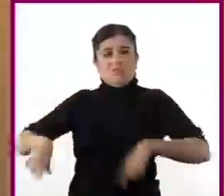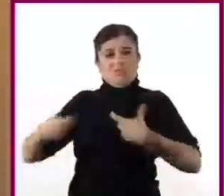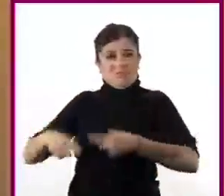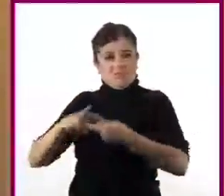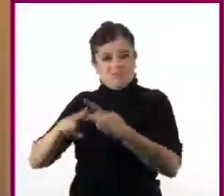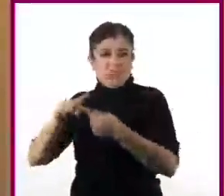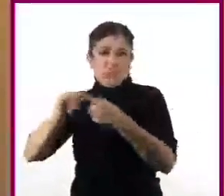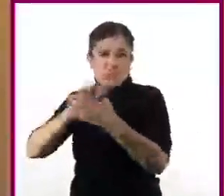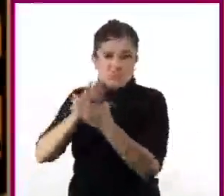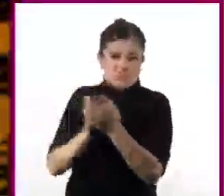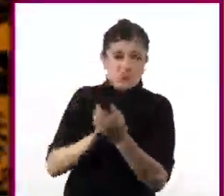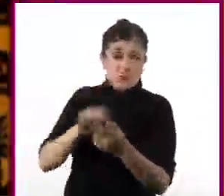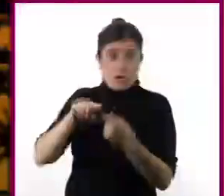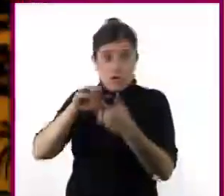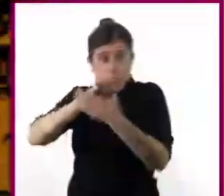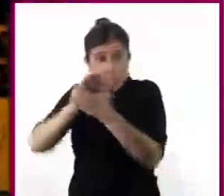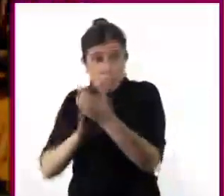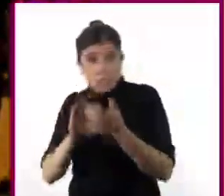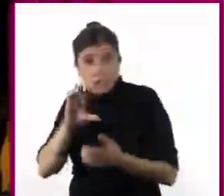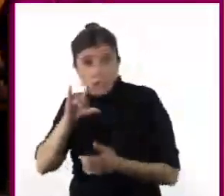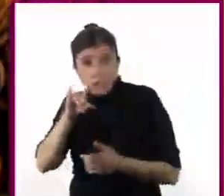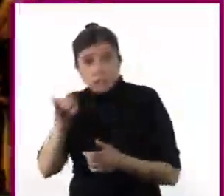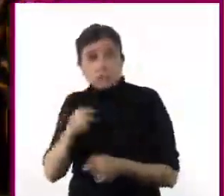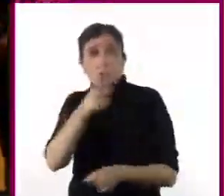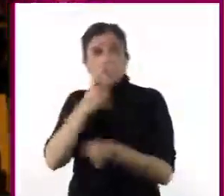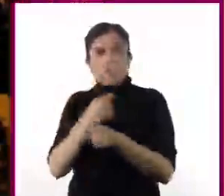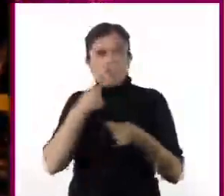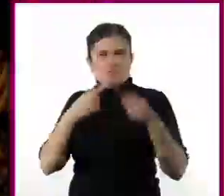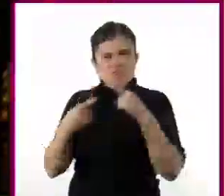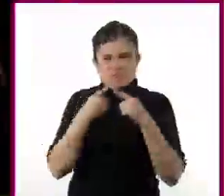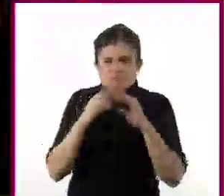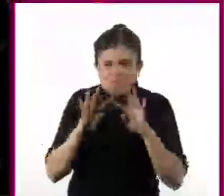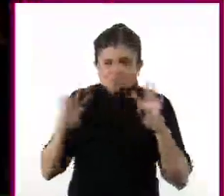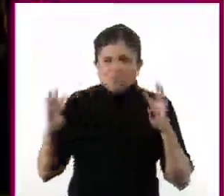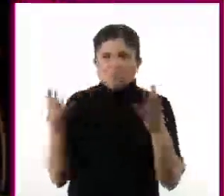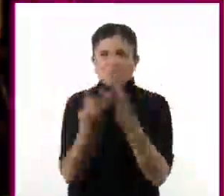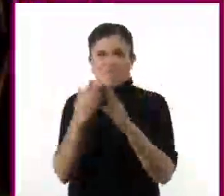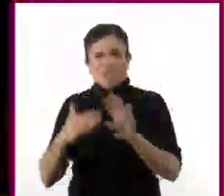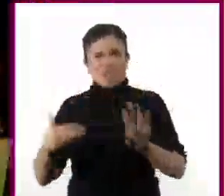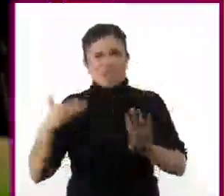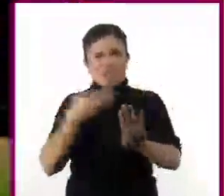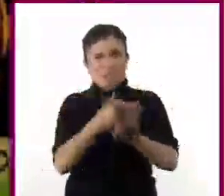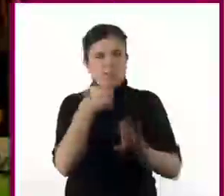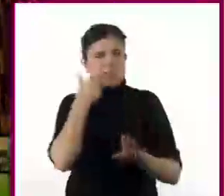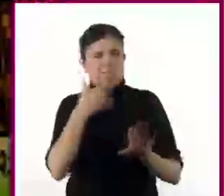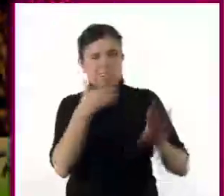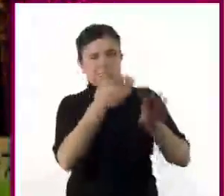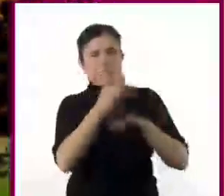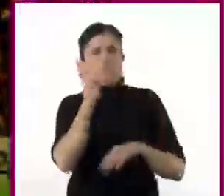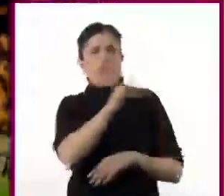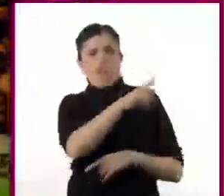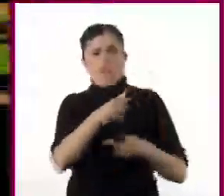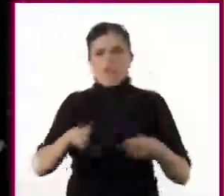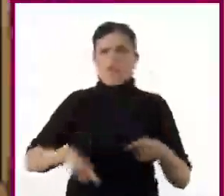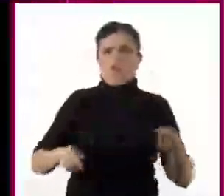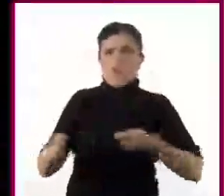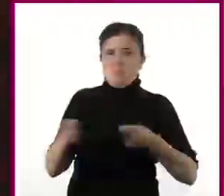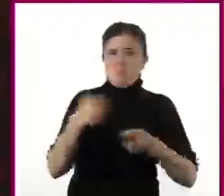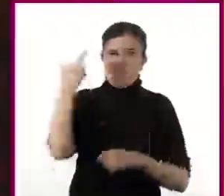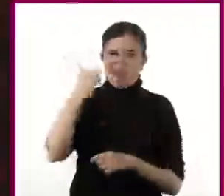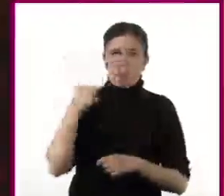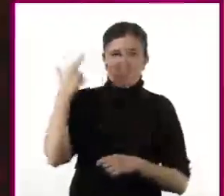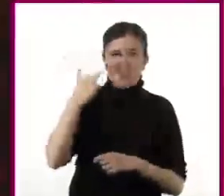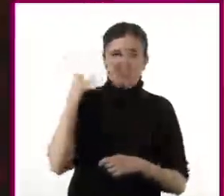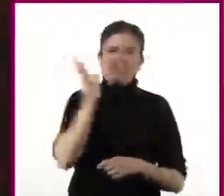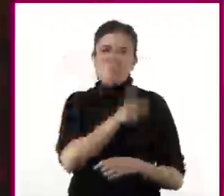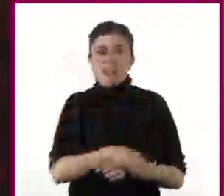posiciones. Los criollos dieron inicio a las primeras juntas de conspiración contra lo que consideraban el mal gobierno.